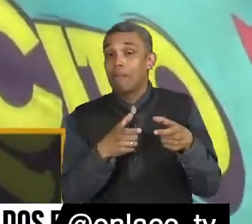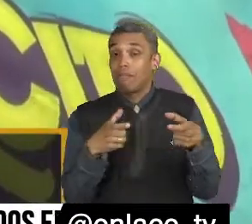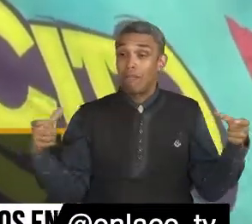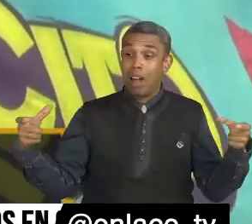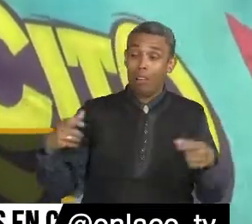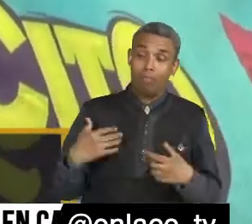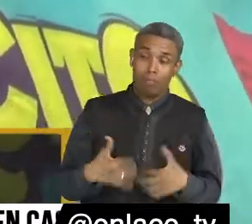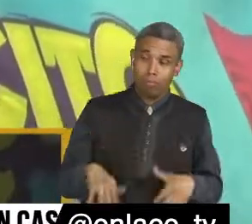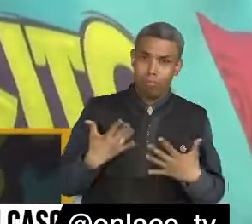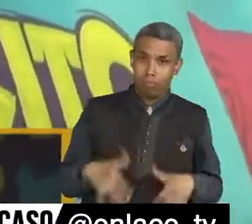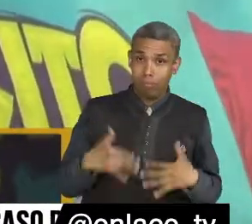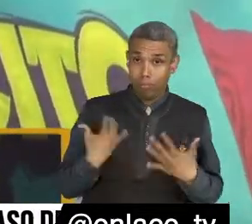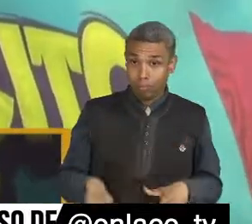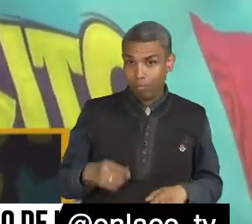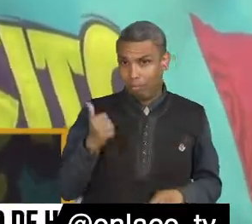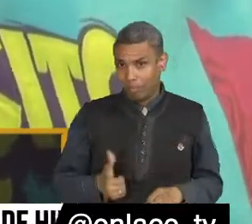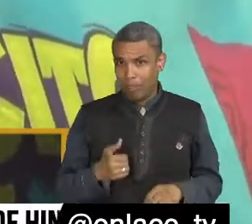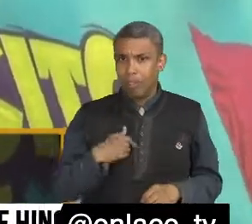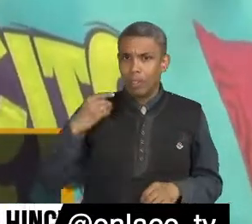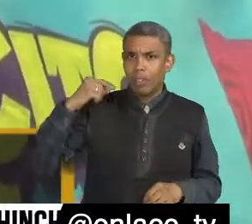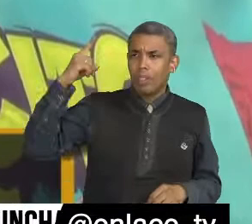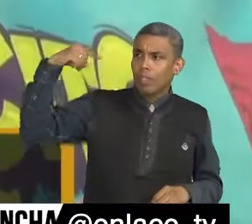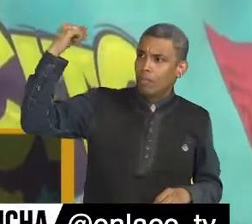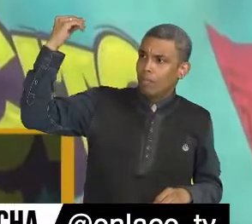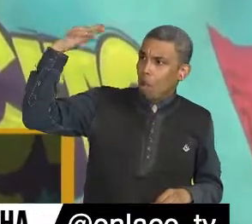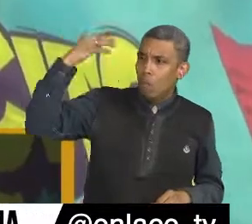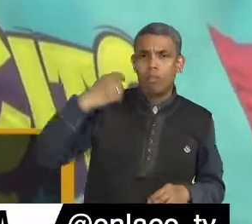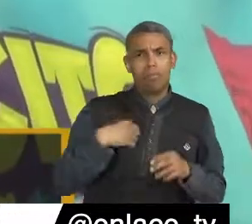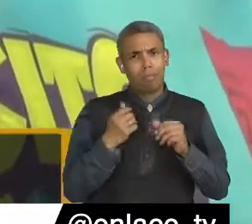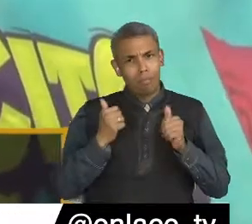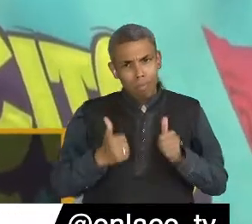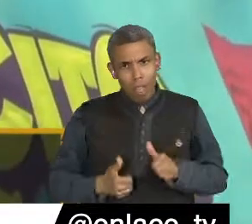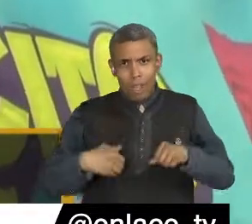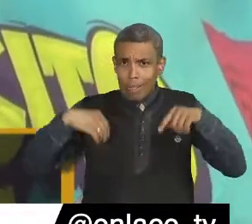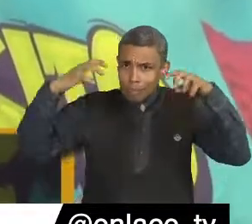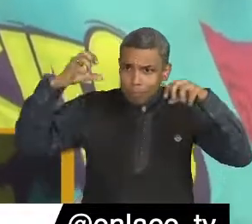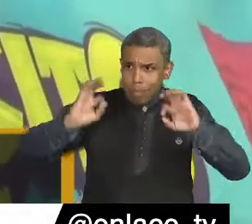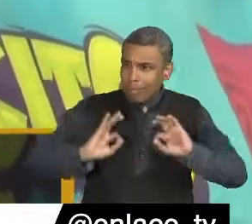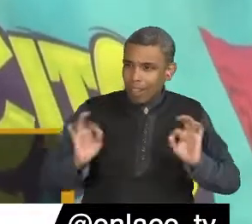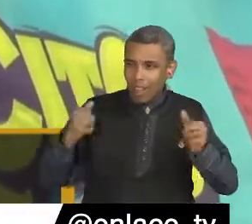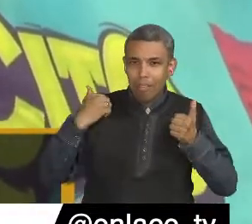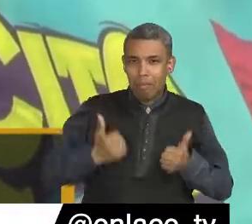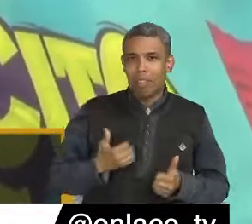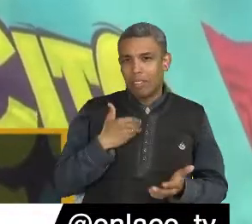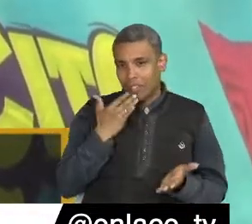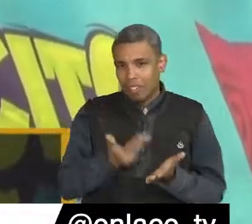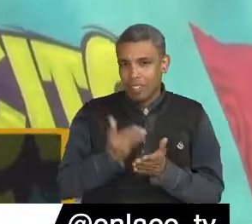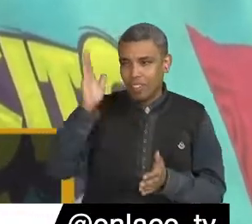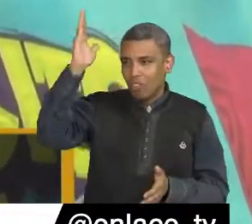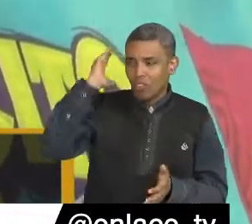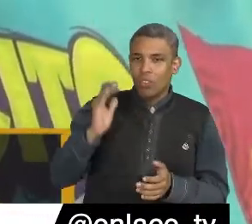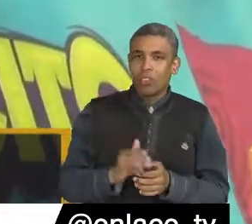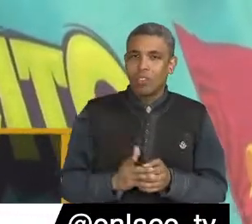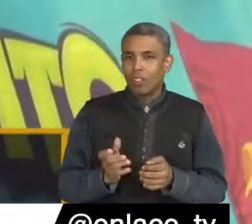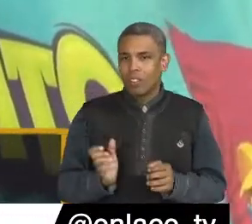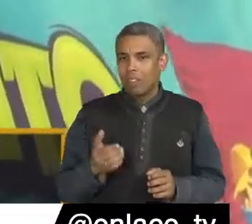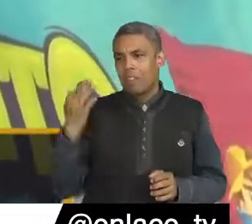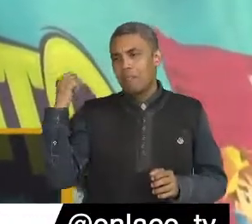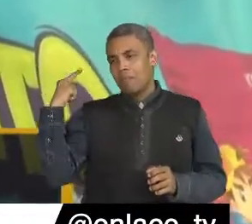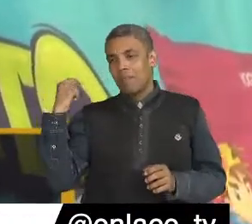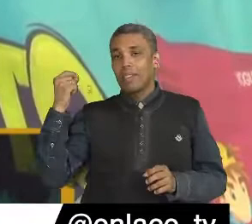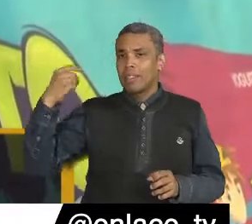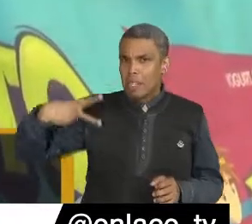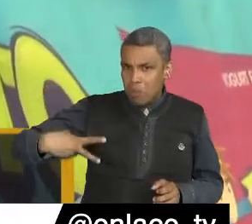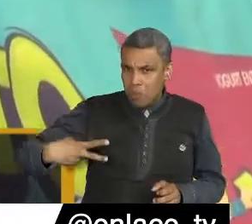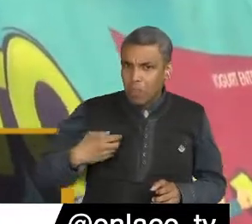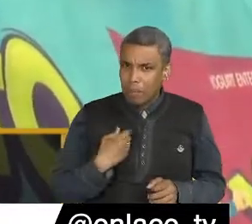hoy ha sido un espectáculo agradable, buen clima, gracias a Dios. Y aquí estamos desarrollando la segunda convocatoria eliminatoria